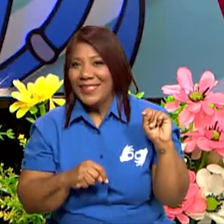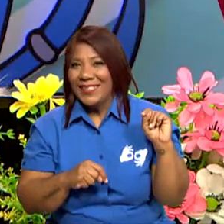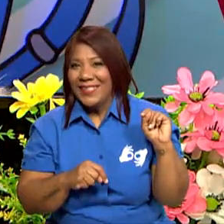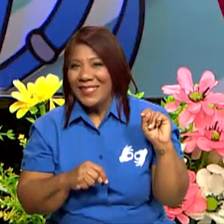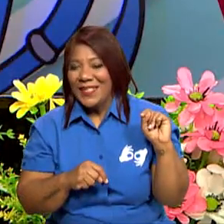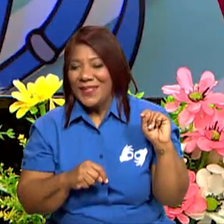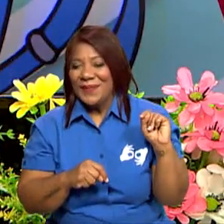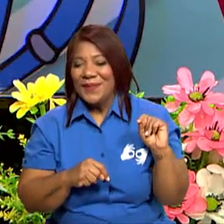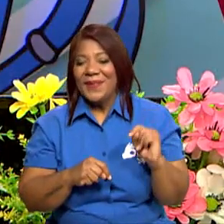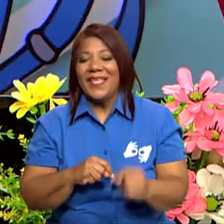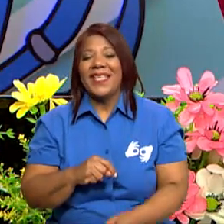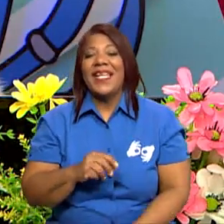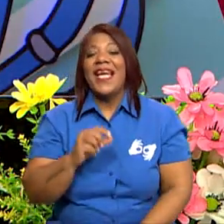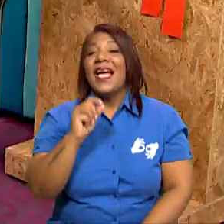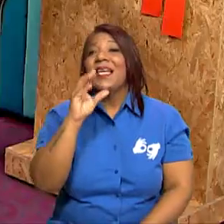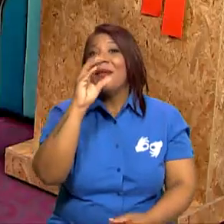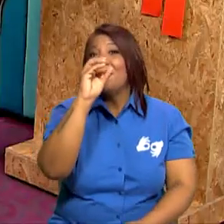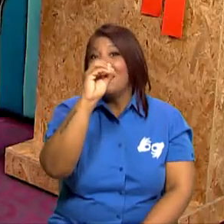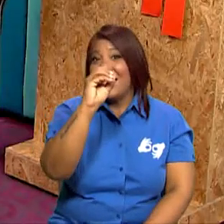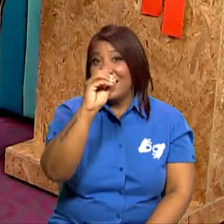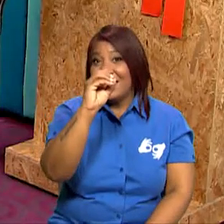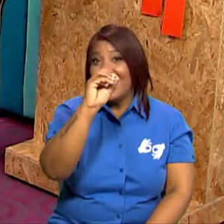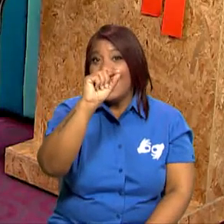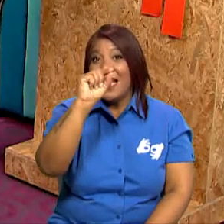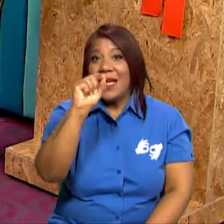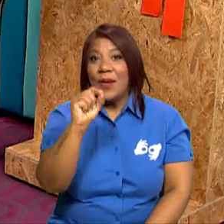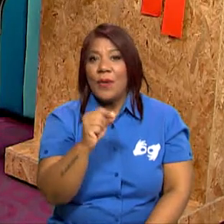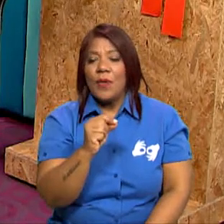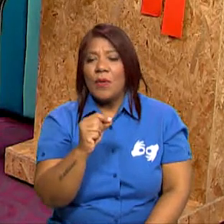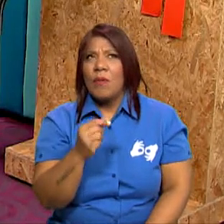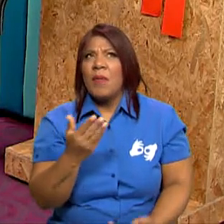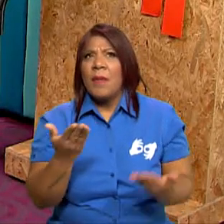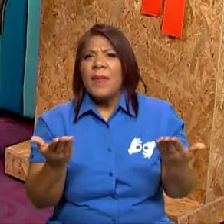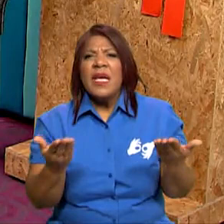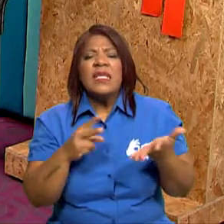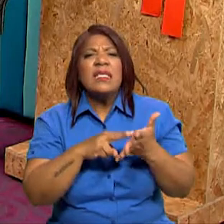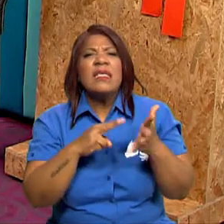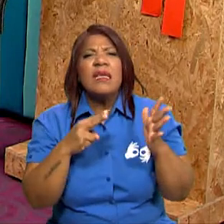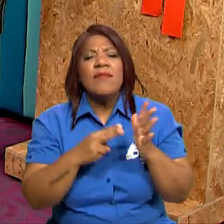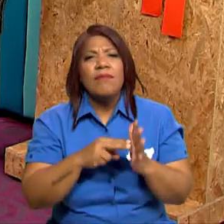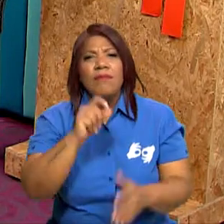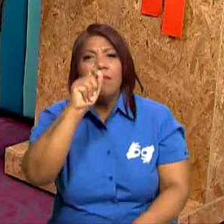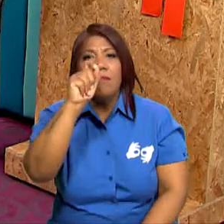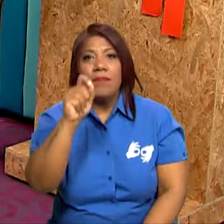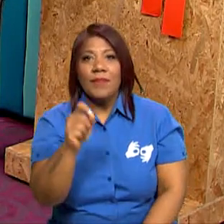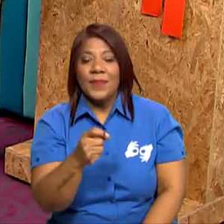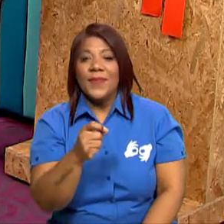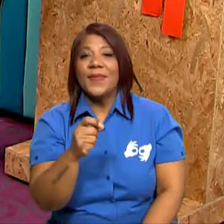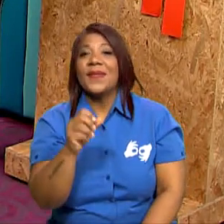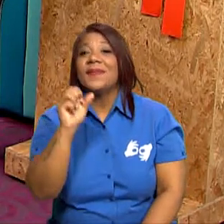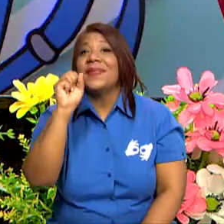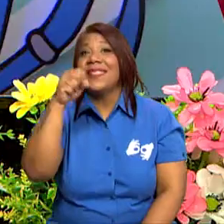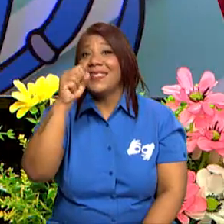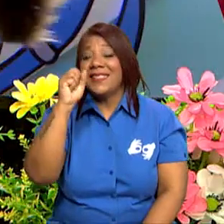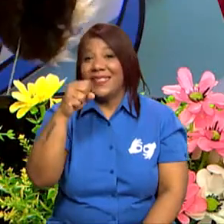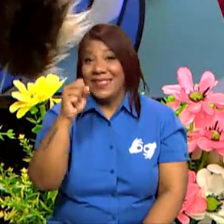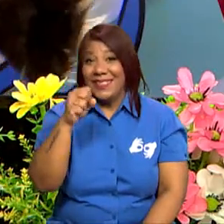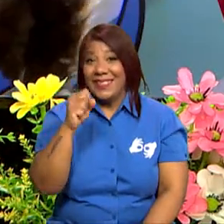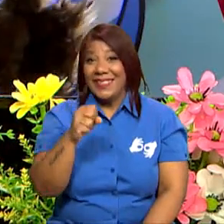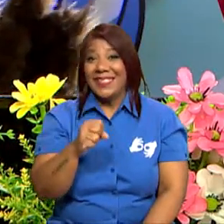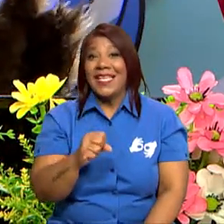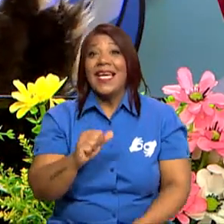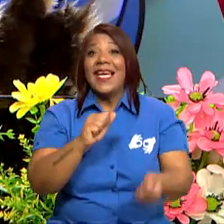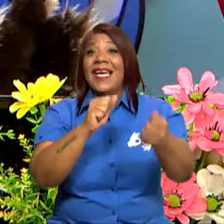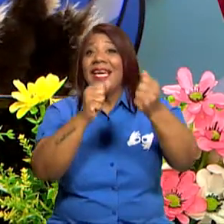coma. Uh-huh. ¿Y el 0 coma me da permiso de qué? ¿De ponerle un 0 a qué número? Al 3, maestra. Y queda convertido en